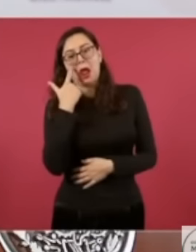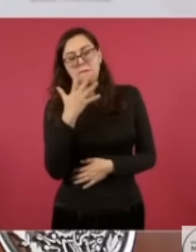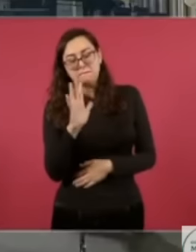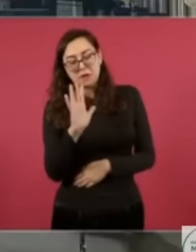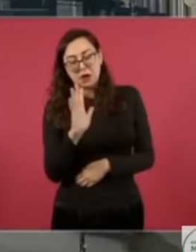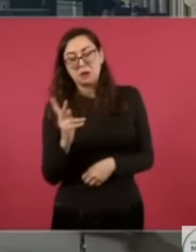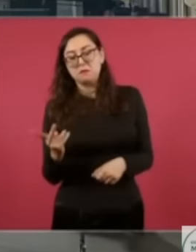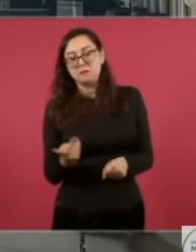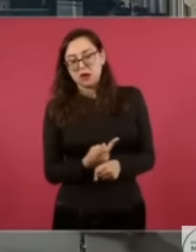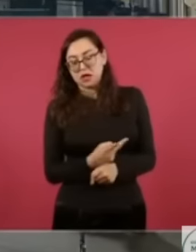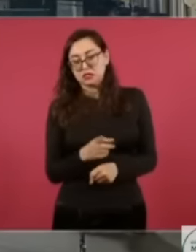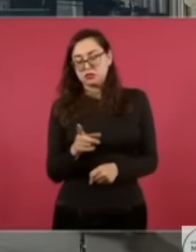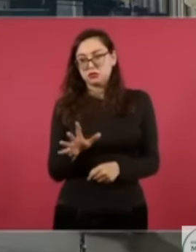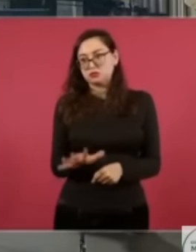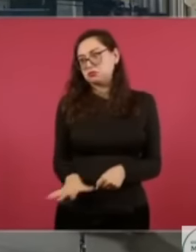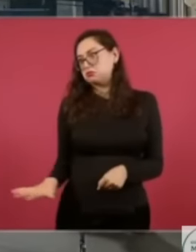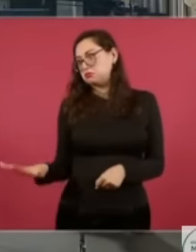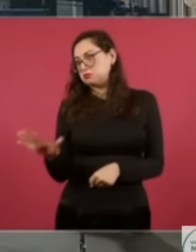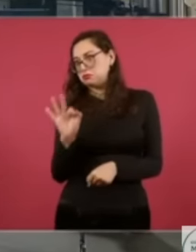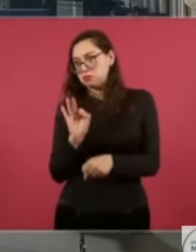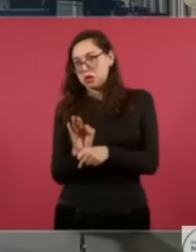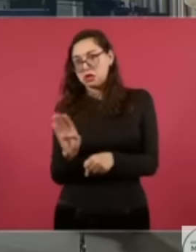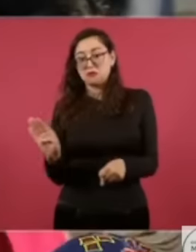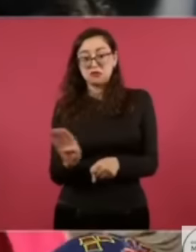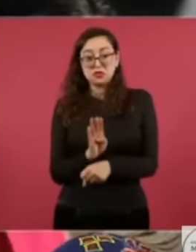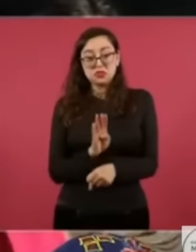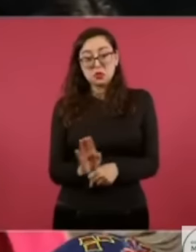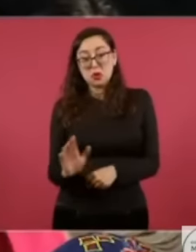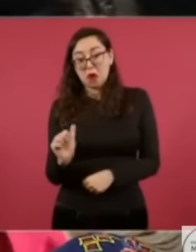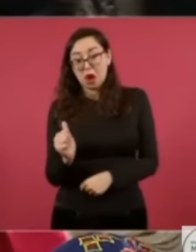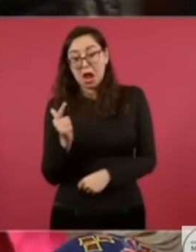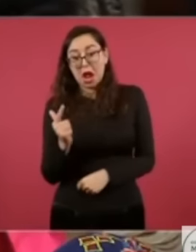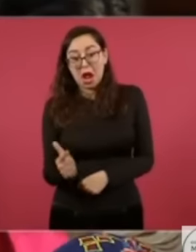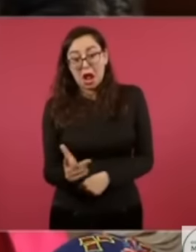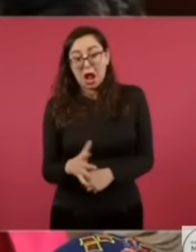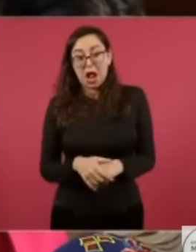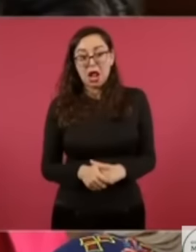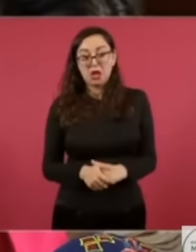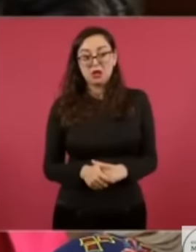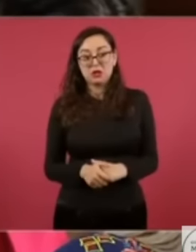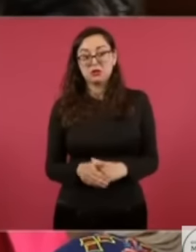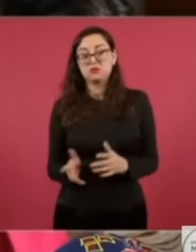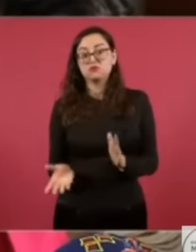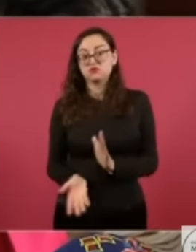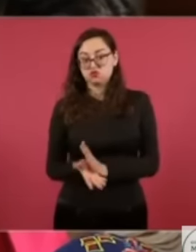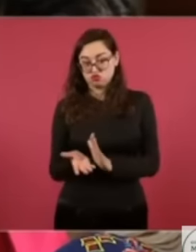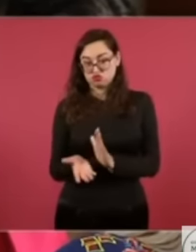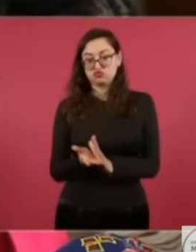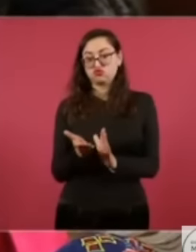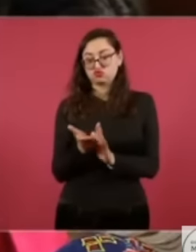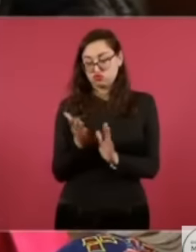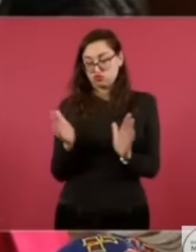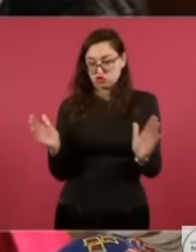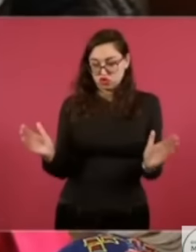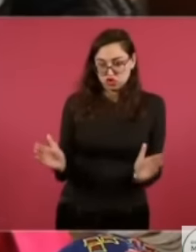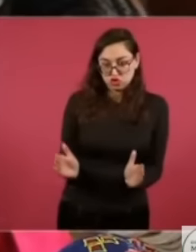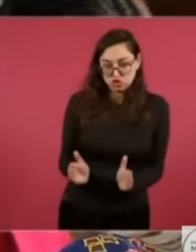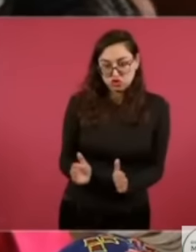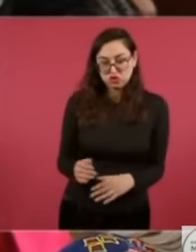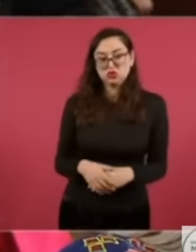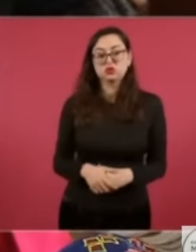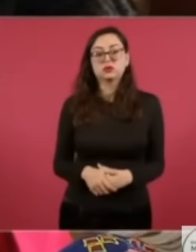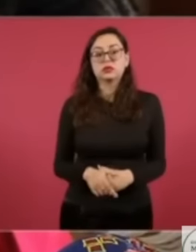dice cosas más incoherentes y definitivamente el presidente no quiere dejar a esta mujer fuera